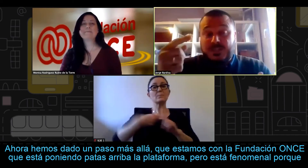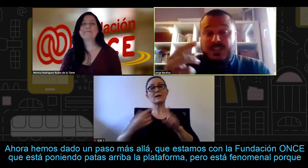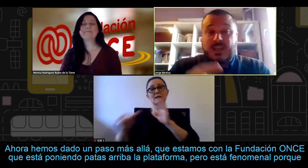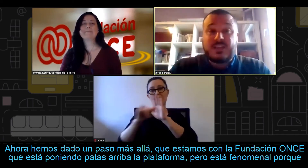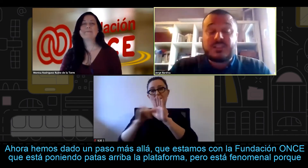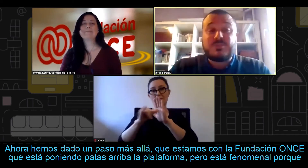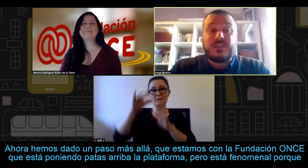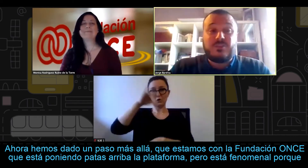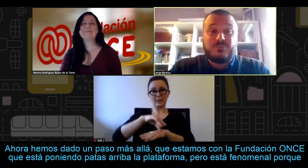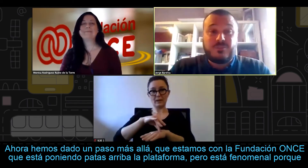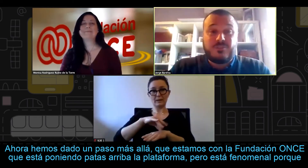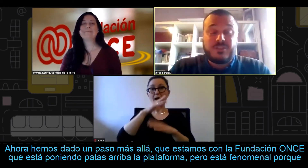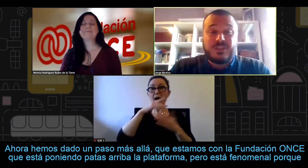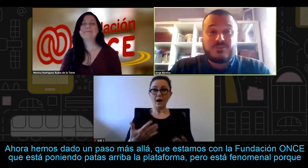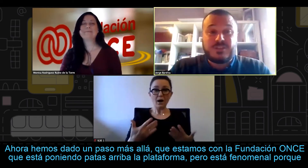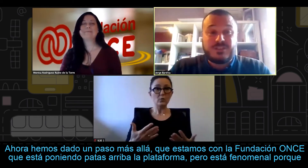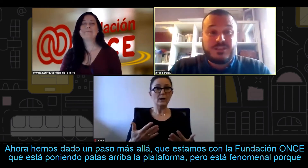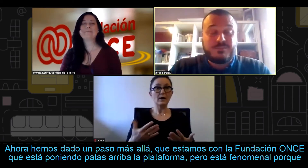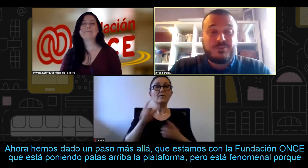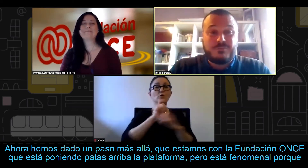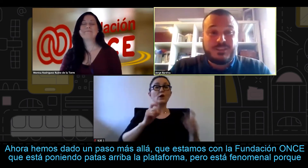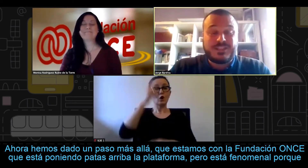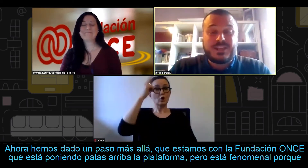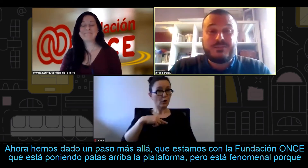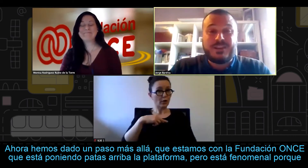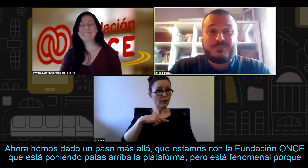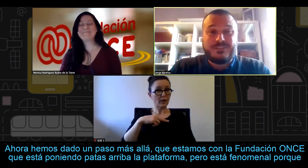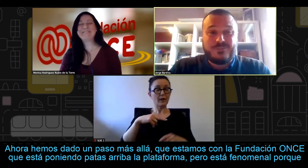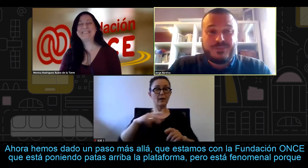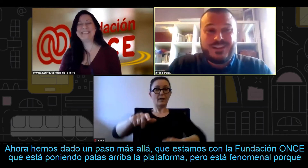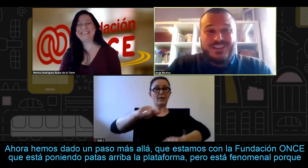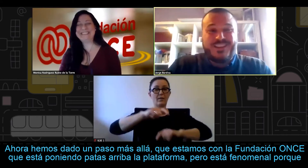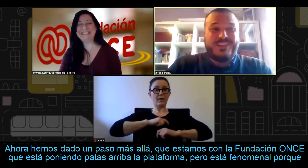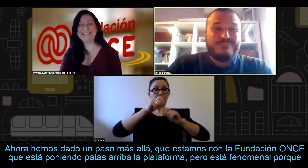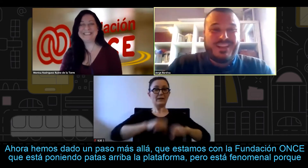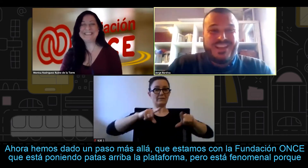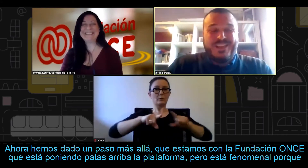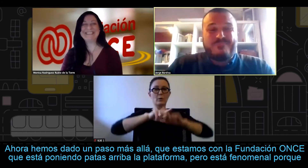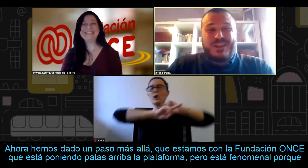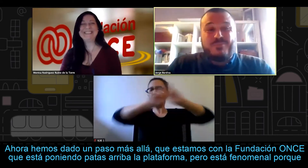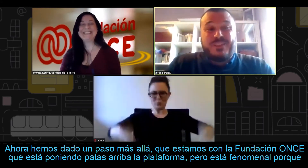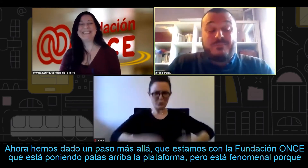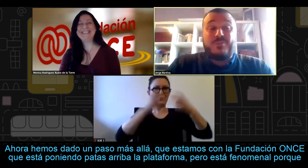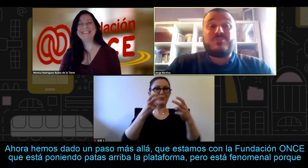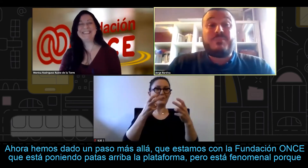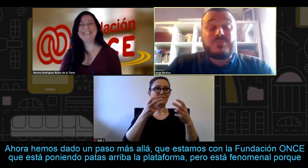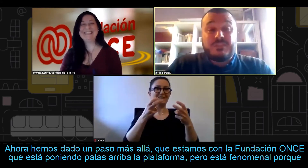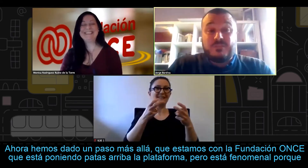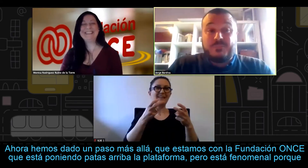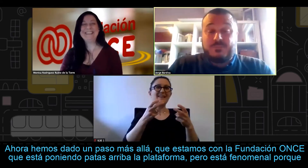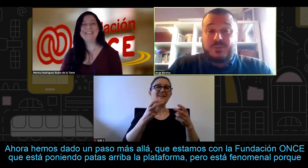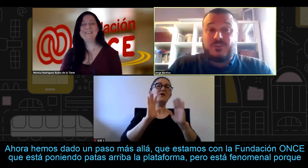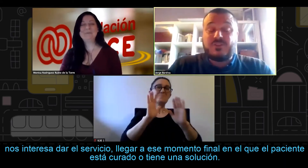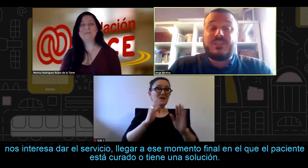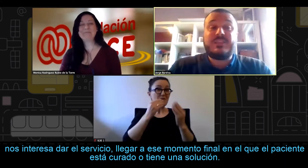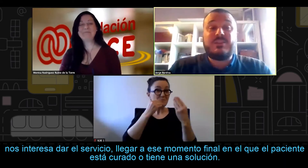más allá, que estamos ahí con la Fundación 11 que nos está poniendo patas arriba a la plataforma para poder, pero eso está fenomenal,